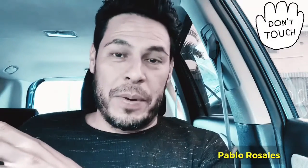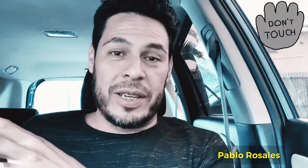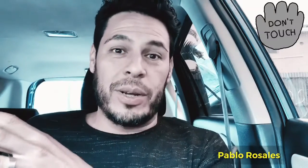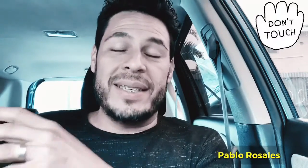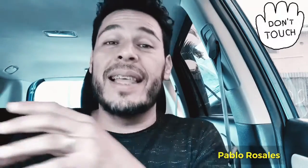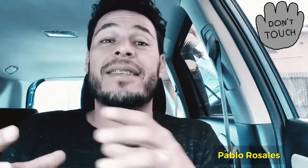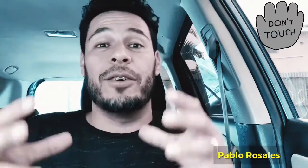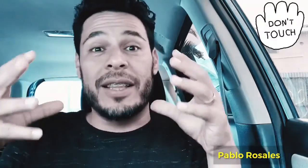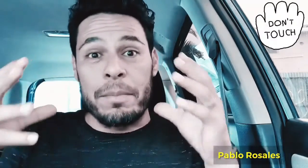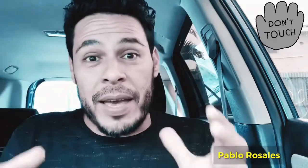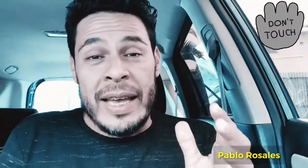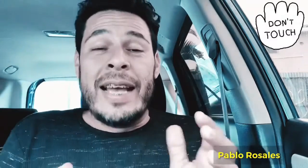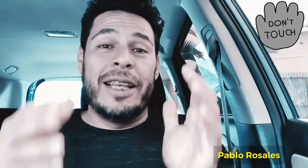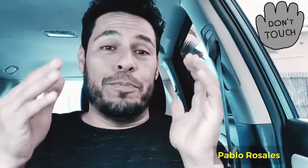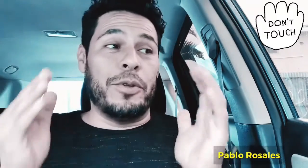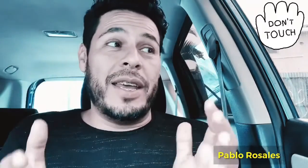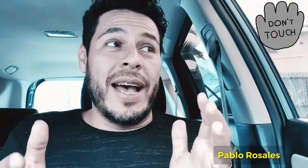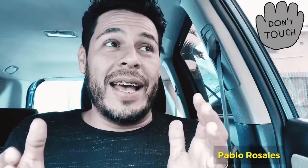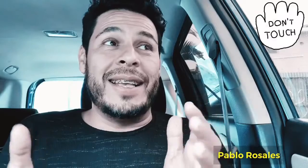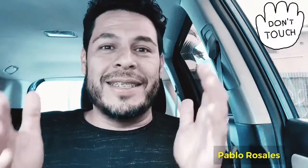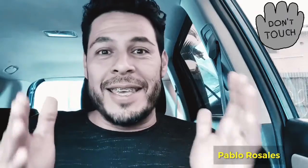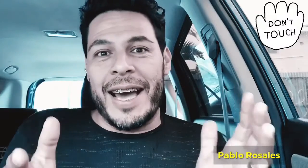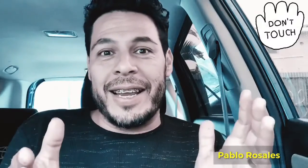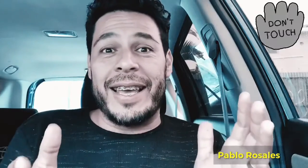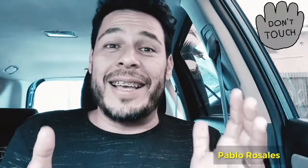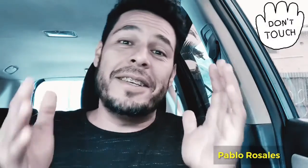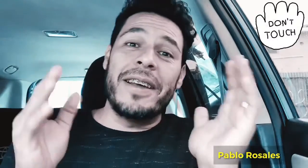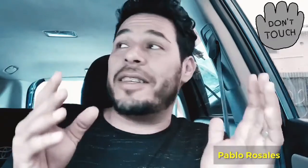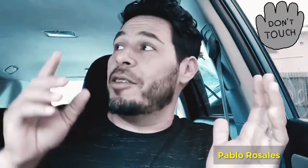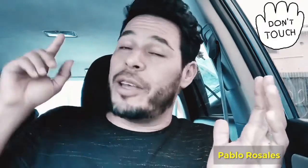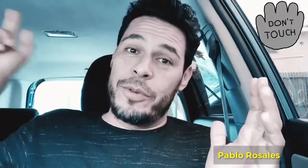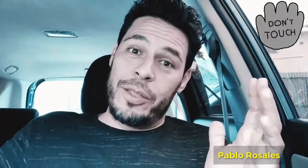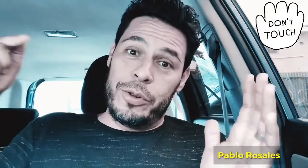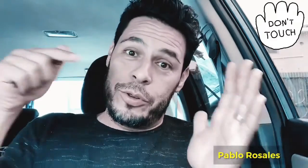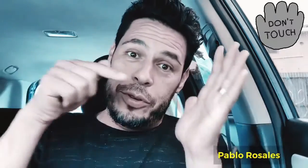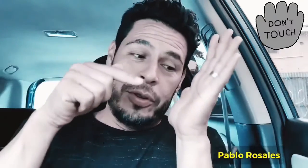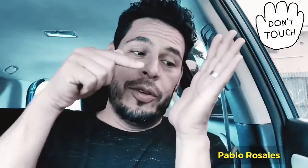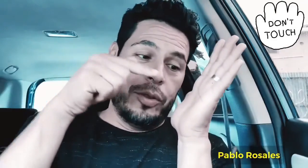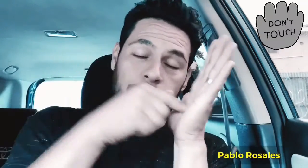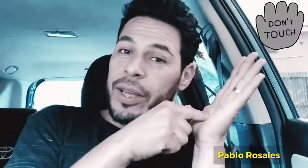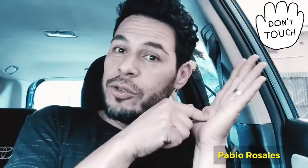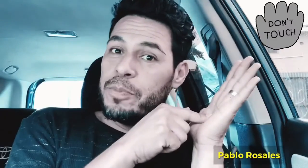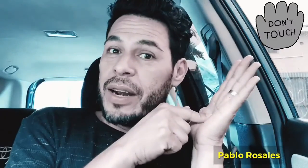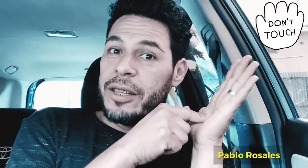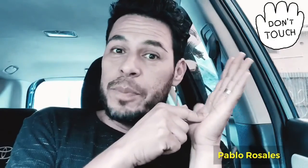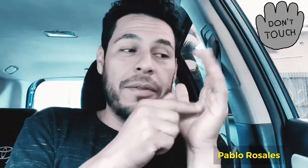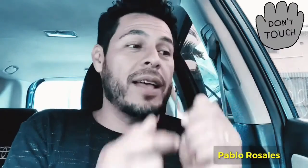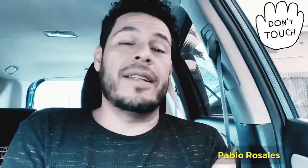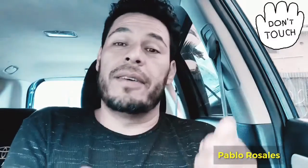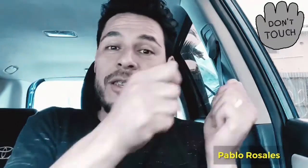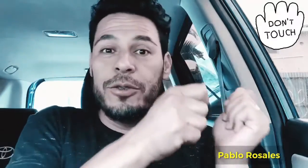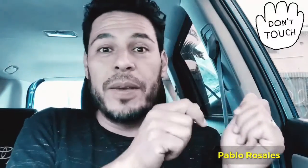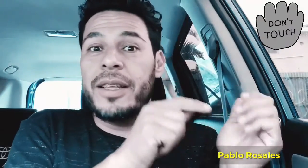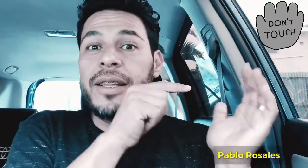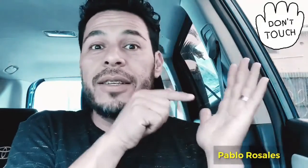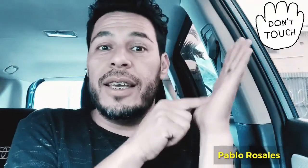son hipersexualizadas, sino que también les podría enseñar que es divertido que un adulto toque sus partes privadas,